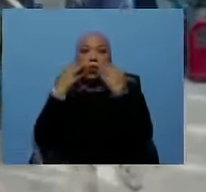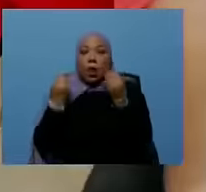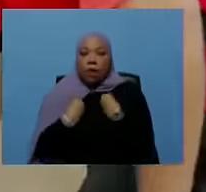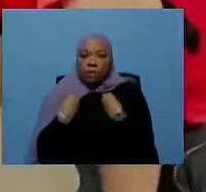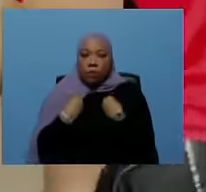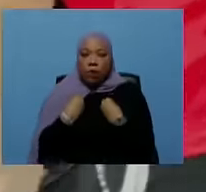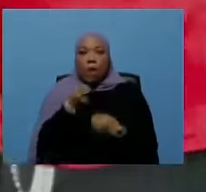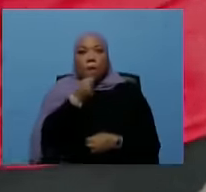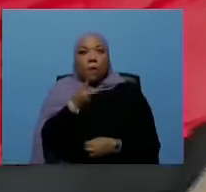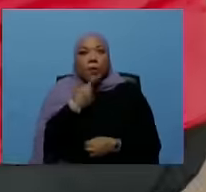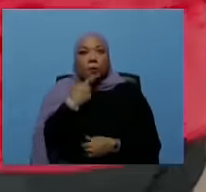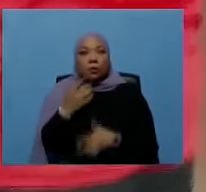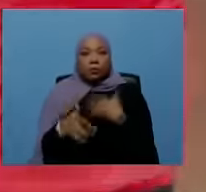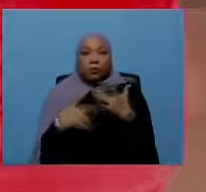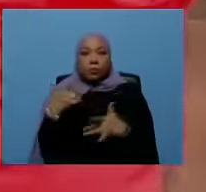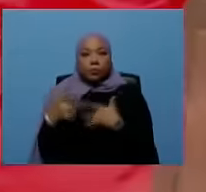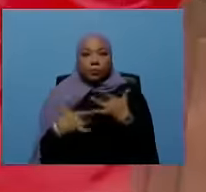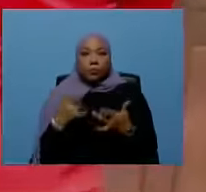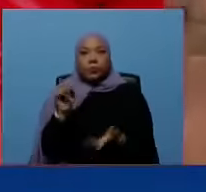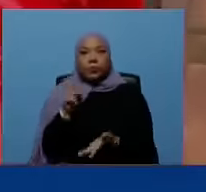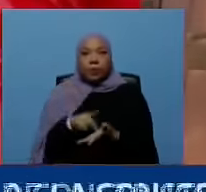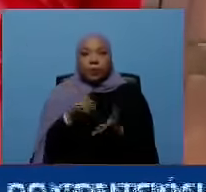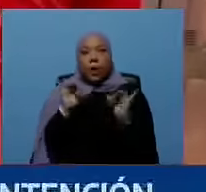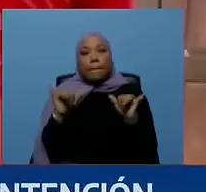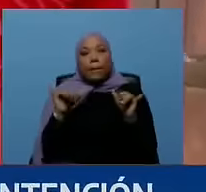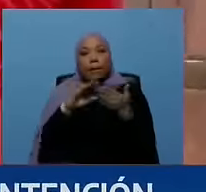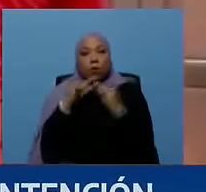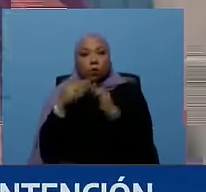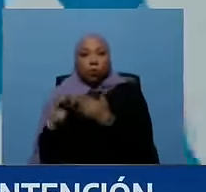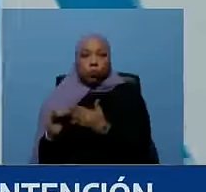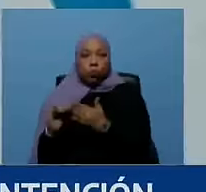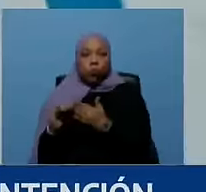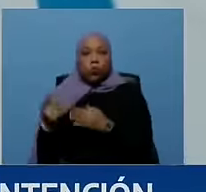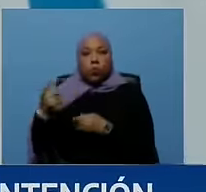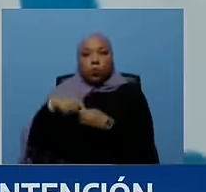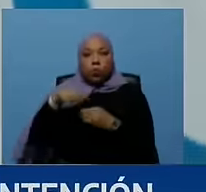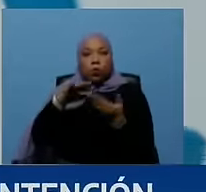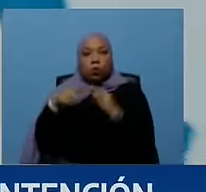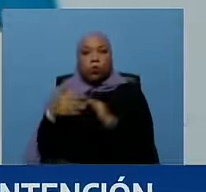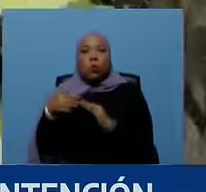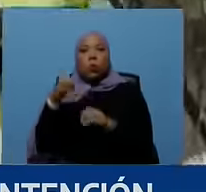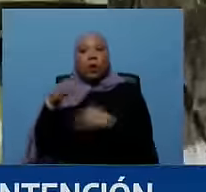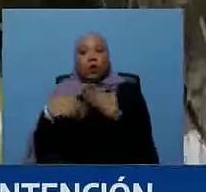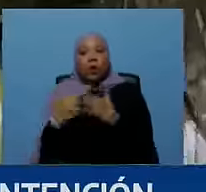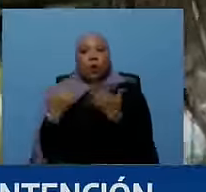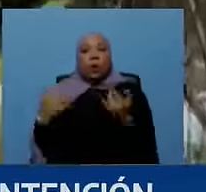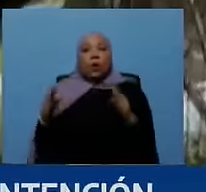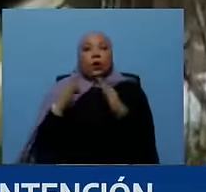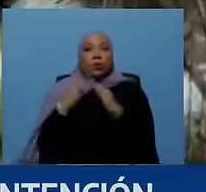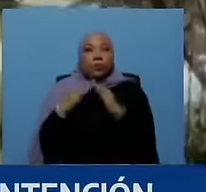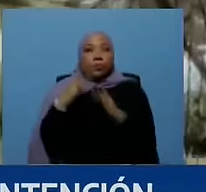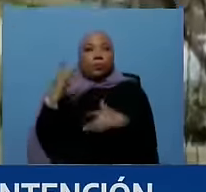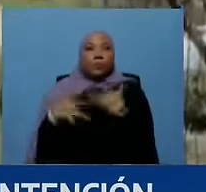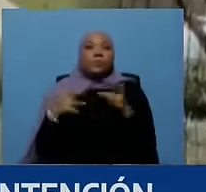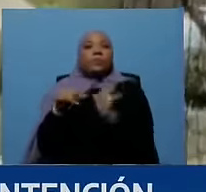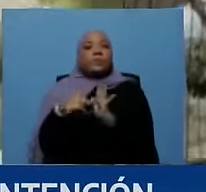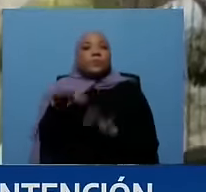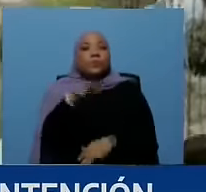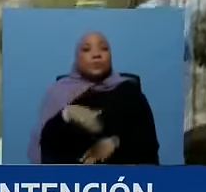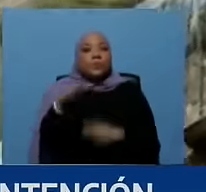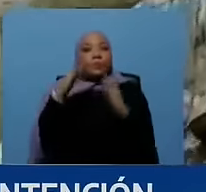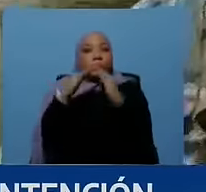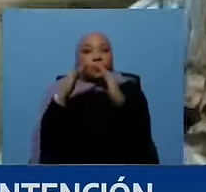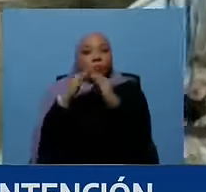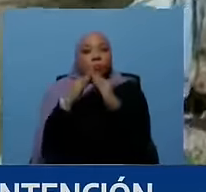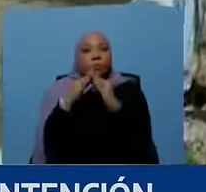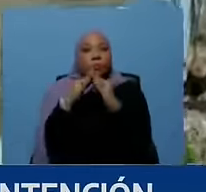de hermosa y cómo da la vuelta de esta misma comuna, de la comuna centro-este. De aquí a la casa de Chávez, la Maizantina. ¿Por dónde? San